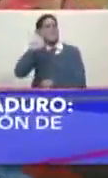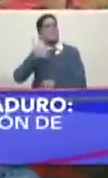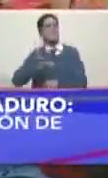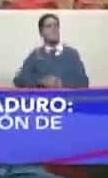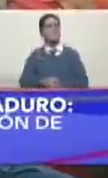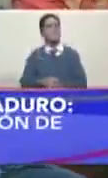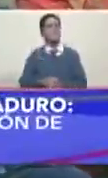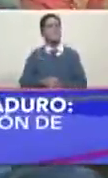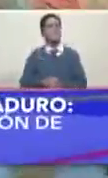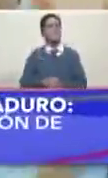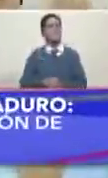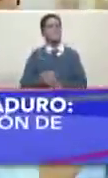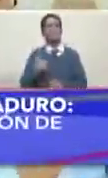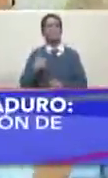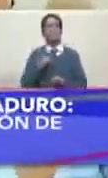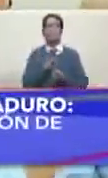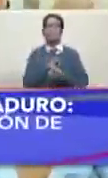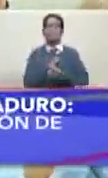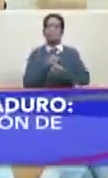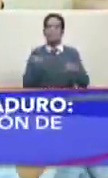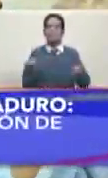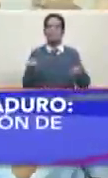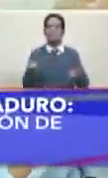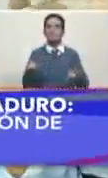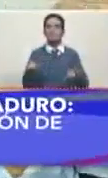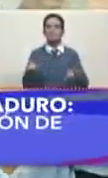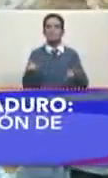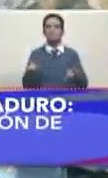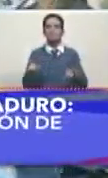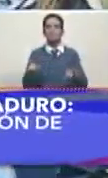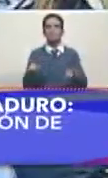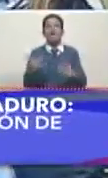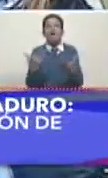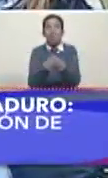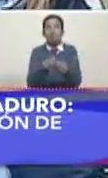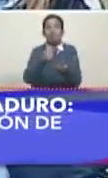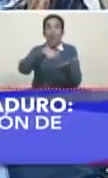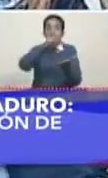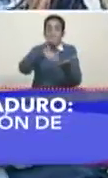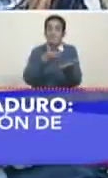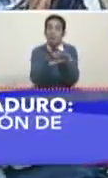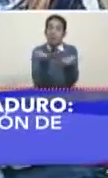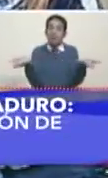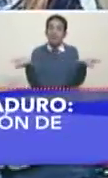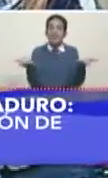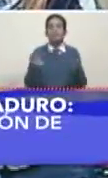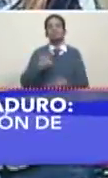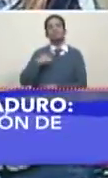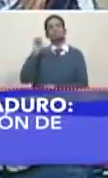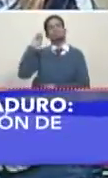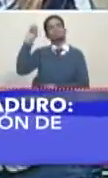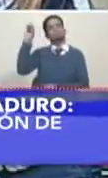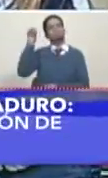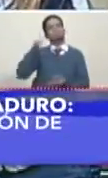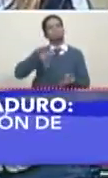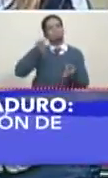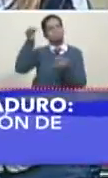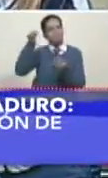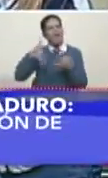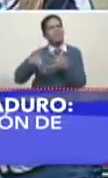Y termino diciendo, con la firma de ustedes, al pueblo de Estados Unidos lo siguiente.